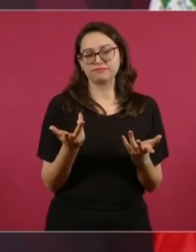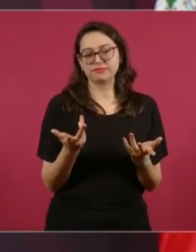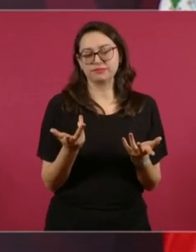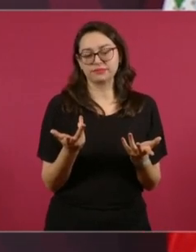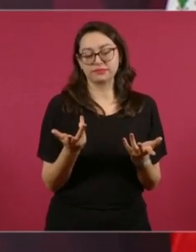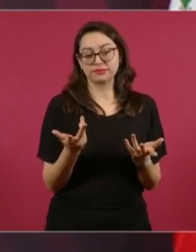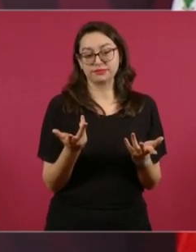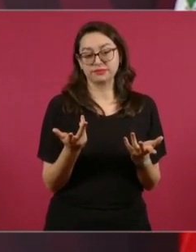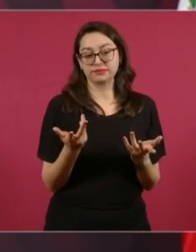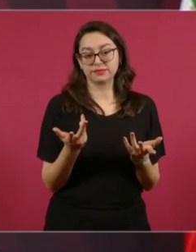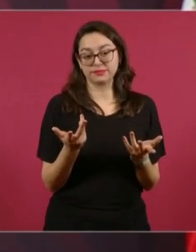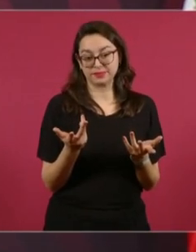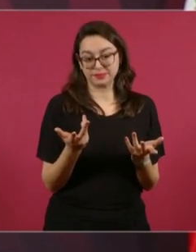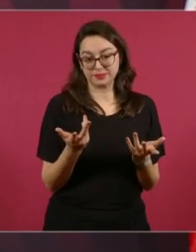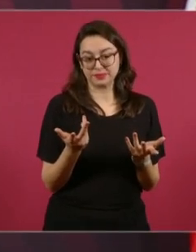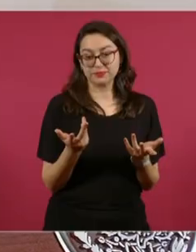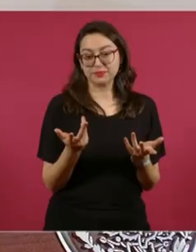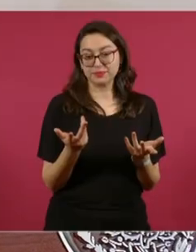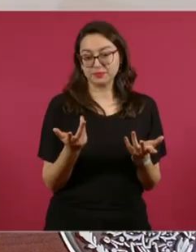señor